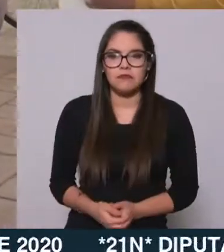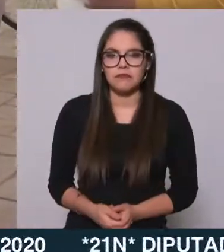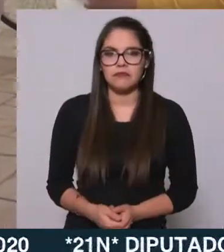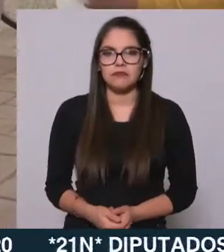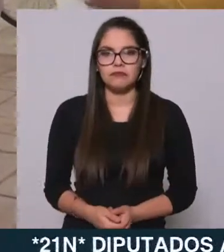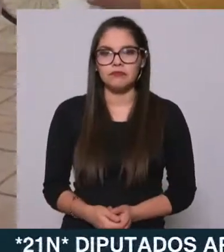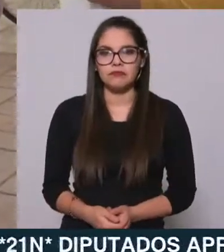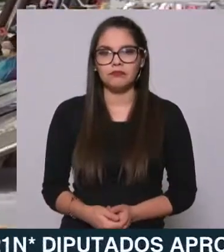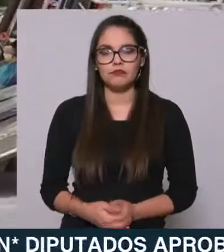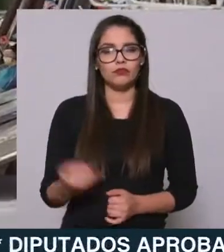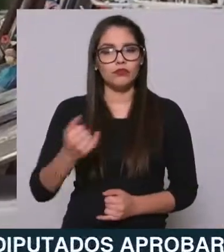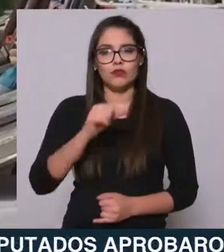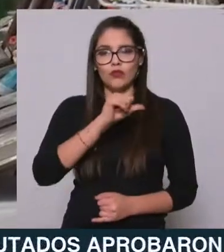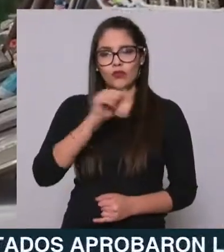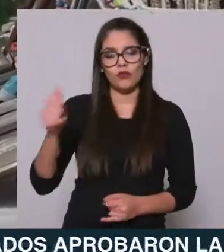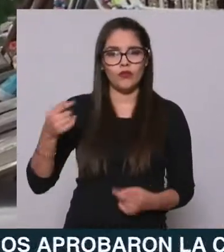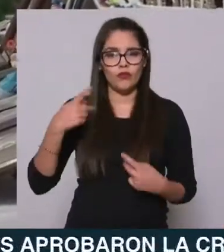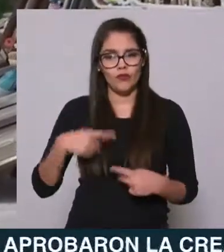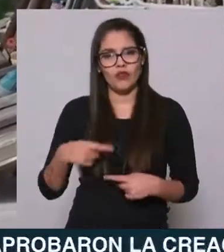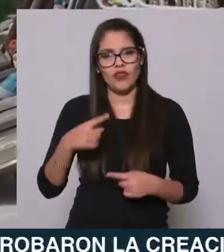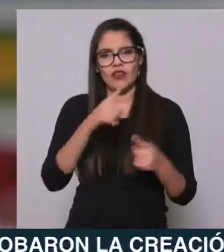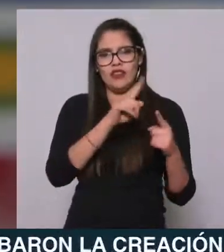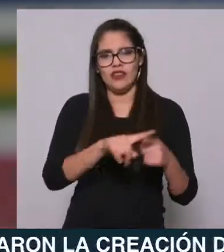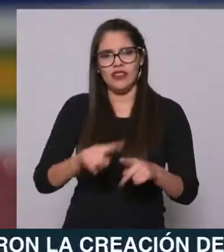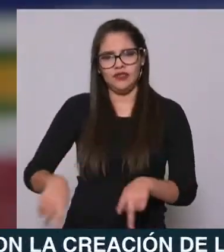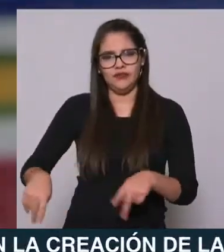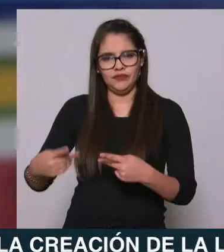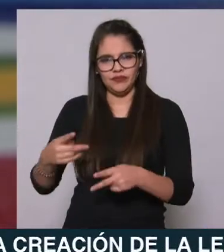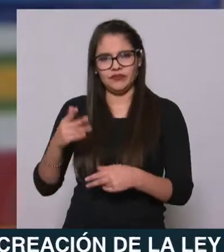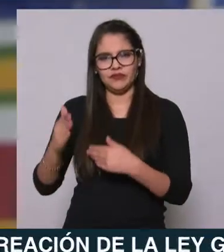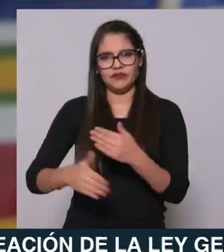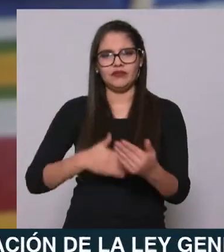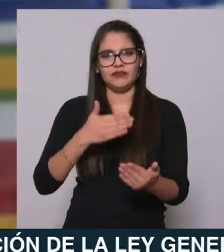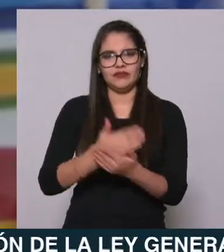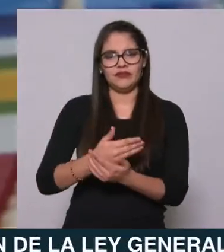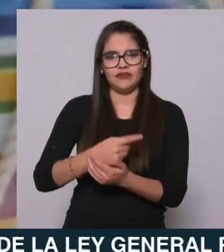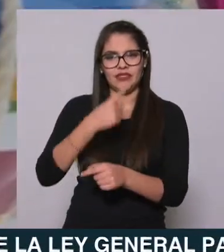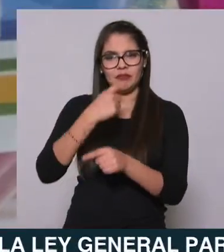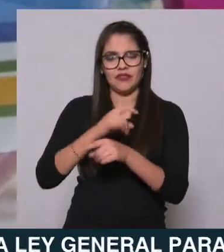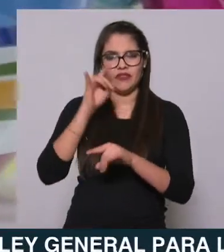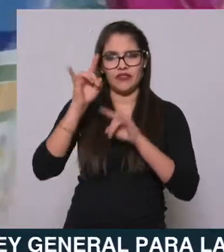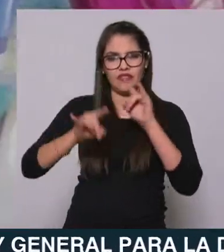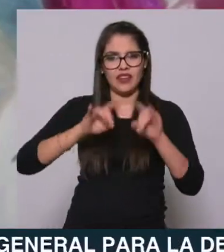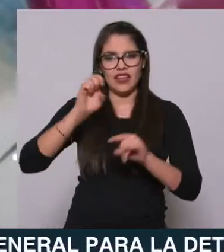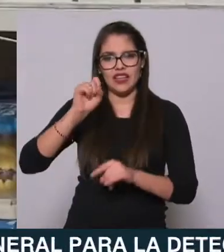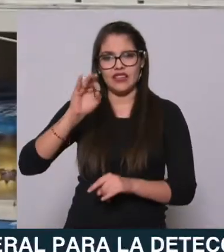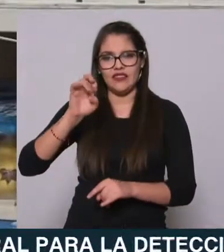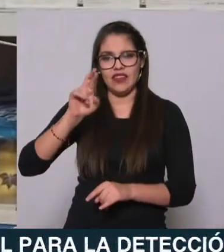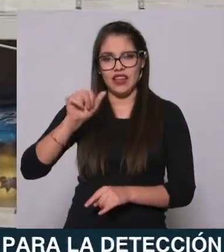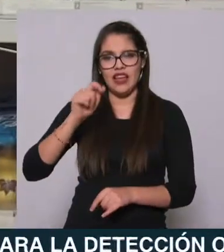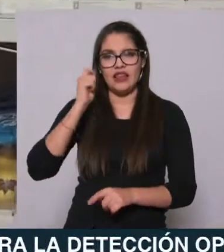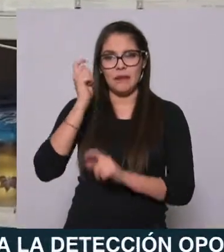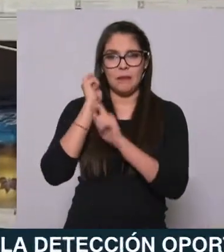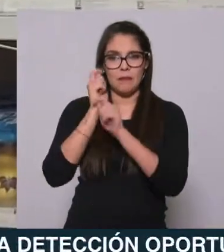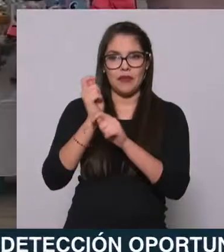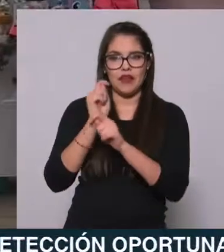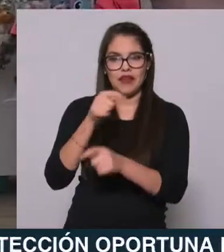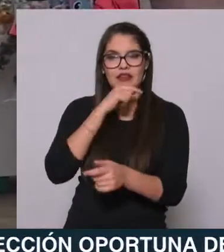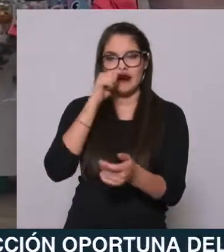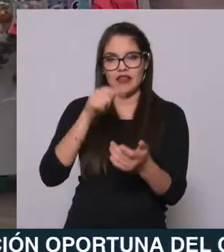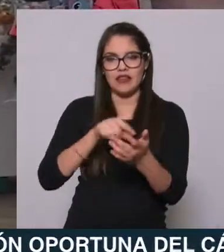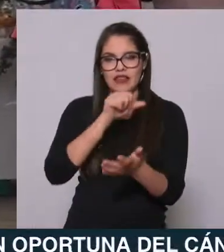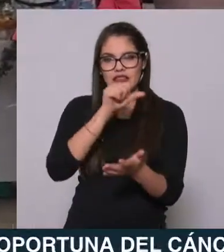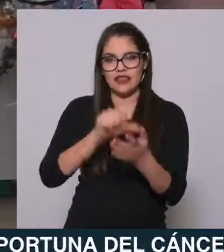Como ella, 44 productores de diversos artículos se dan cita en la primera Feria de la Esfera y la Piñata en la explanada del Centro